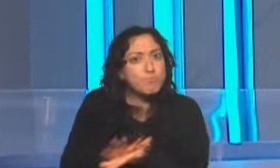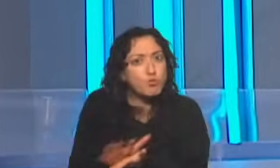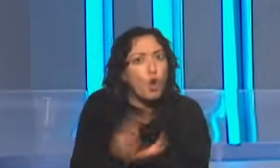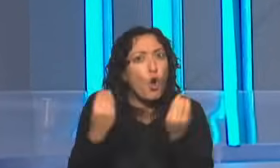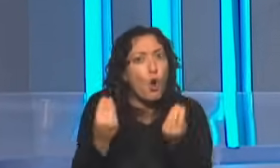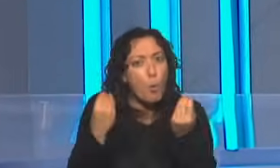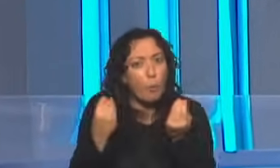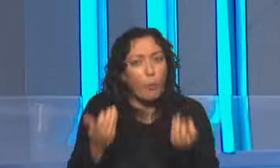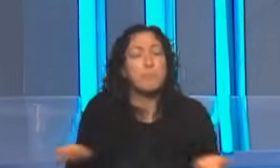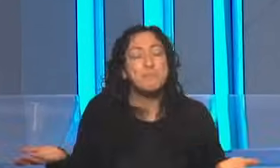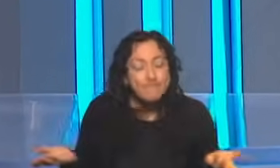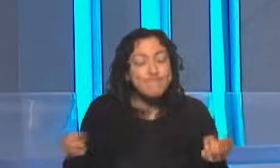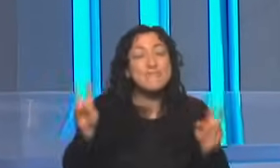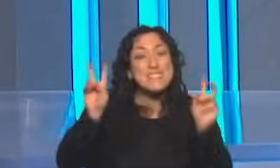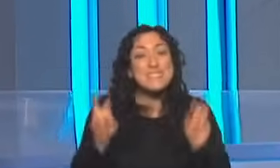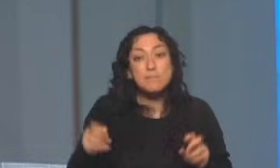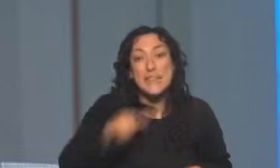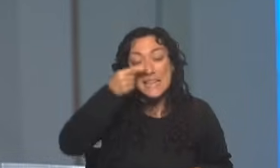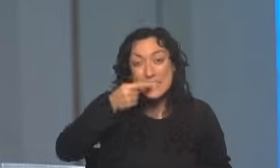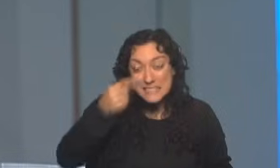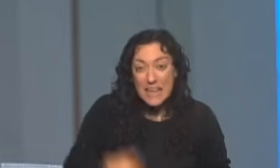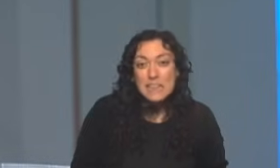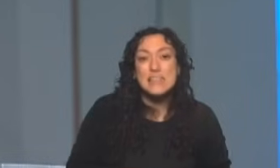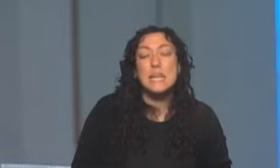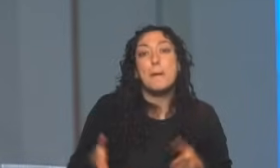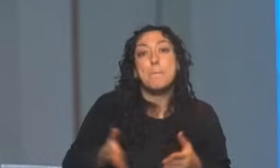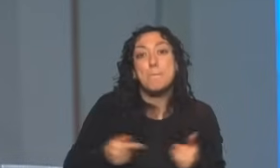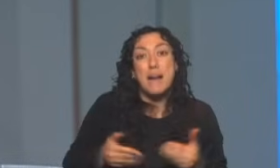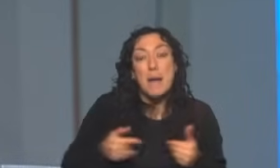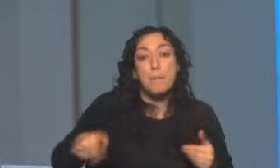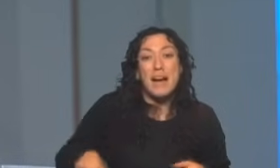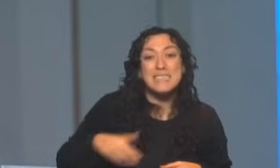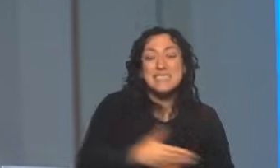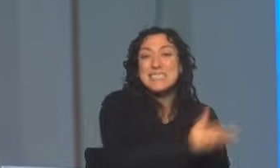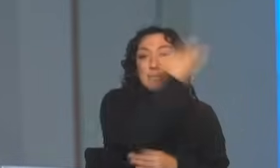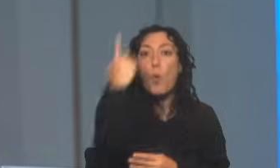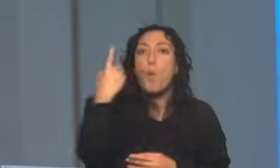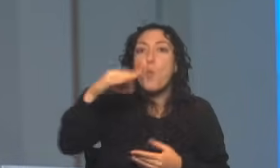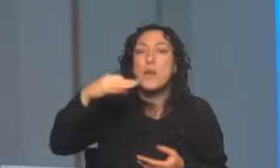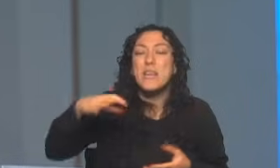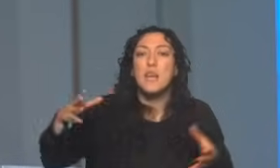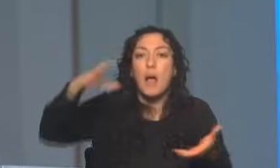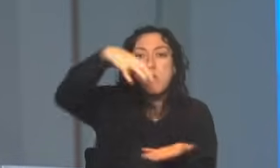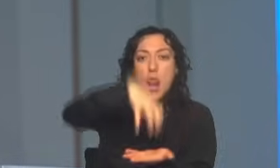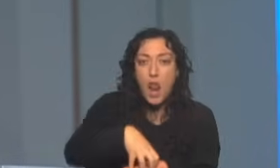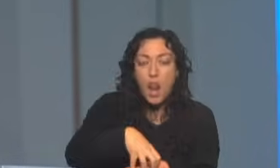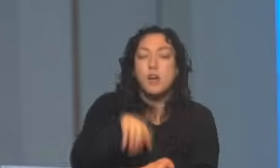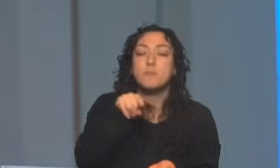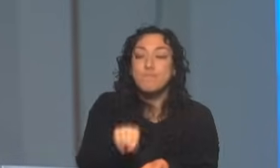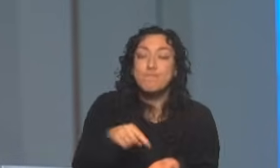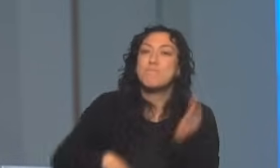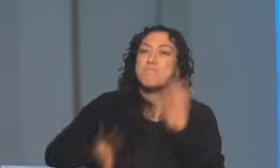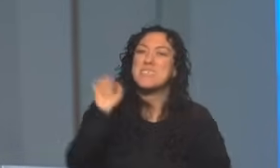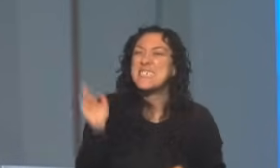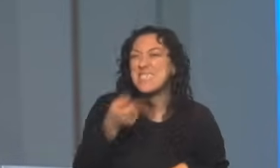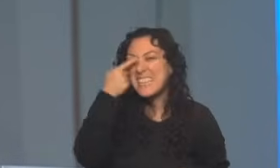Bueno, esto es interesante. Primero, en Panamá hay una asamblea unicameral, con lo cual lo más interesante,